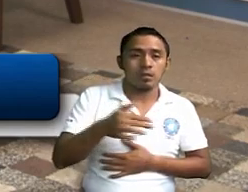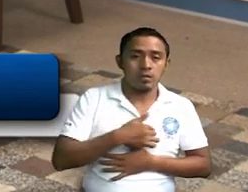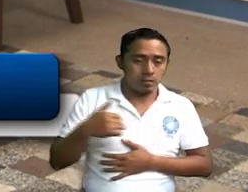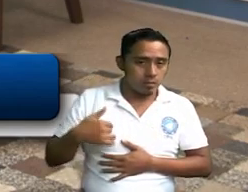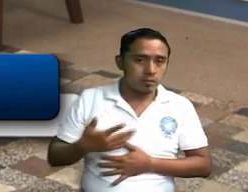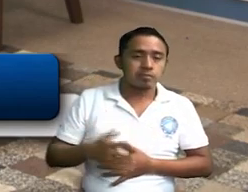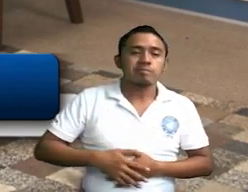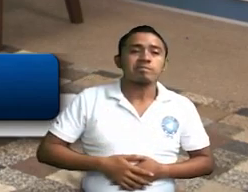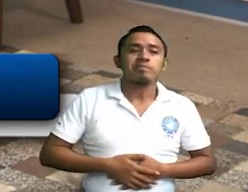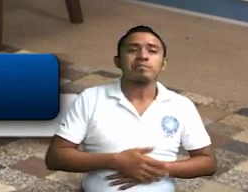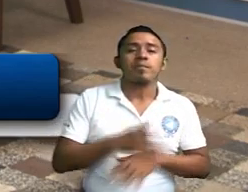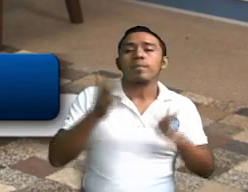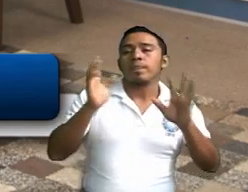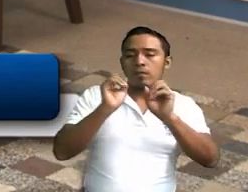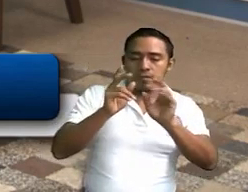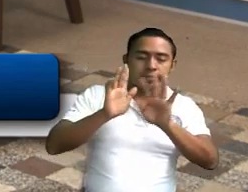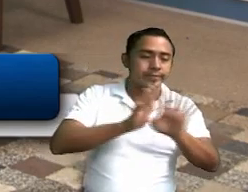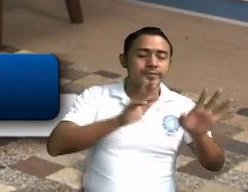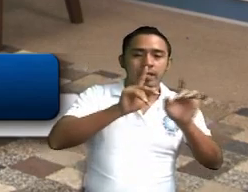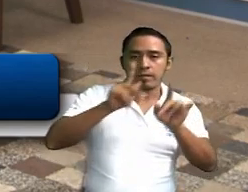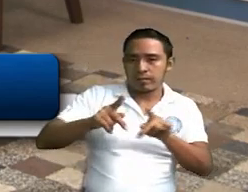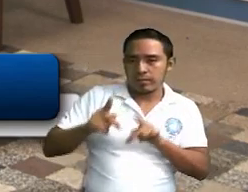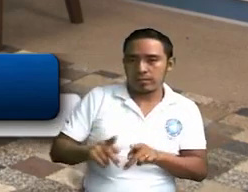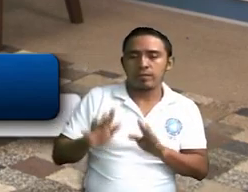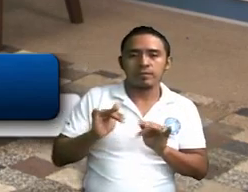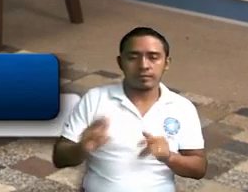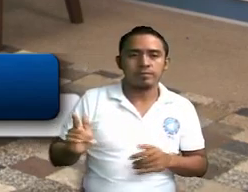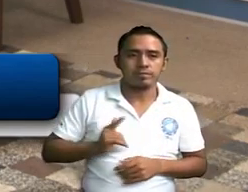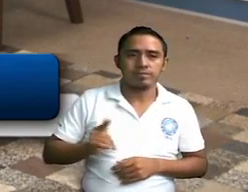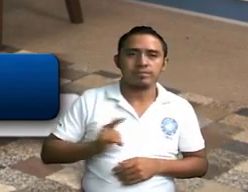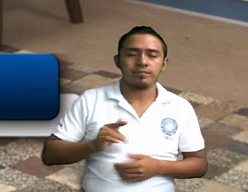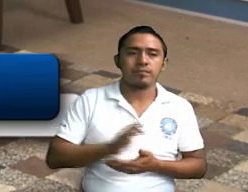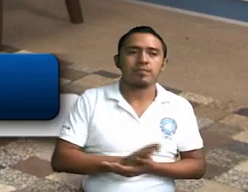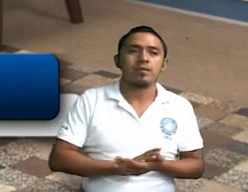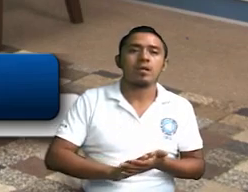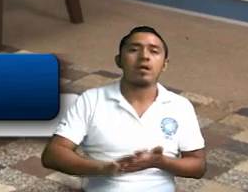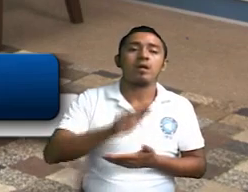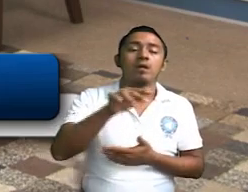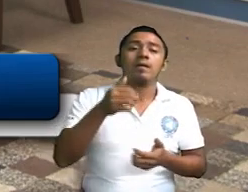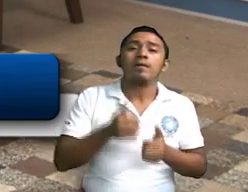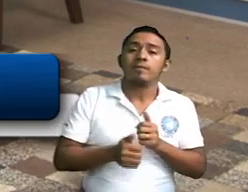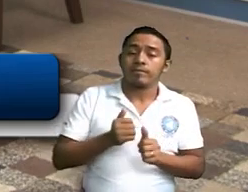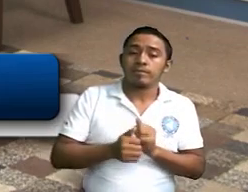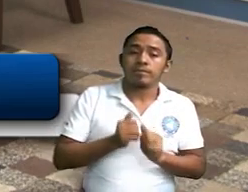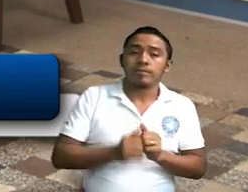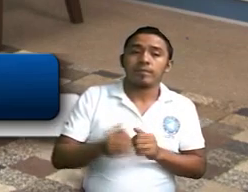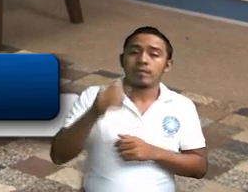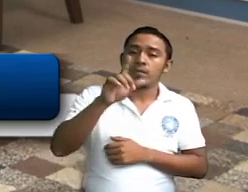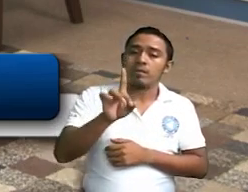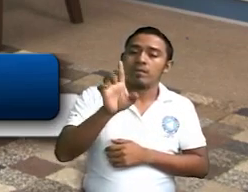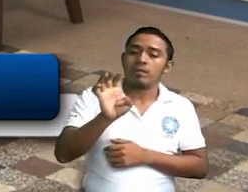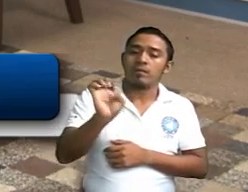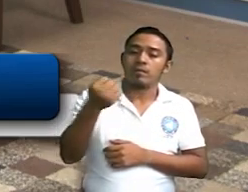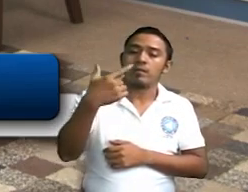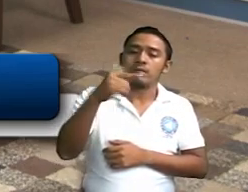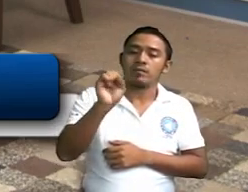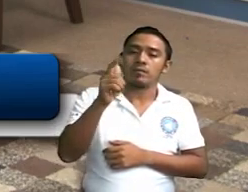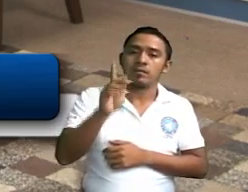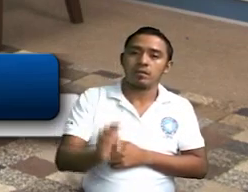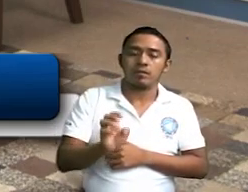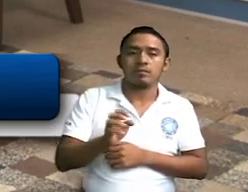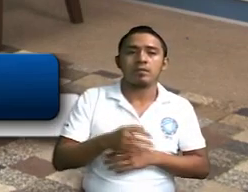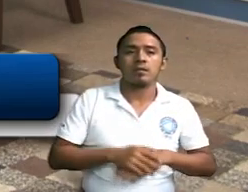persona que ya tiene diagnosticado, que tiene una enfermedad, un desgaste, una lesión en las caderas, ¿cuáles son